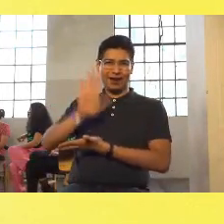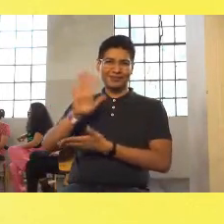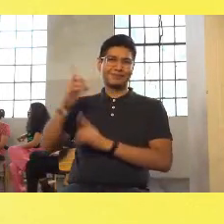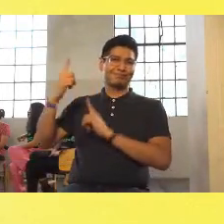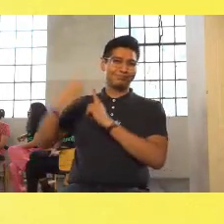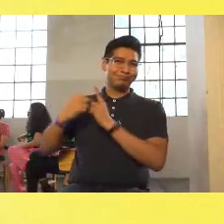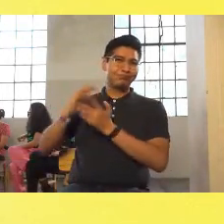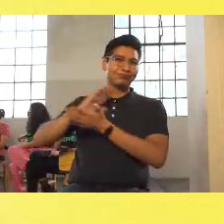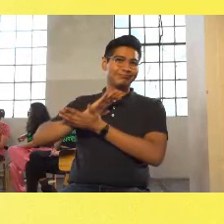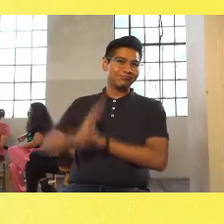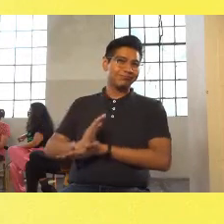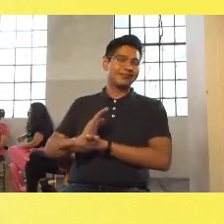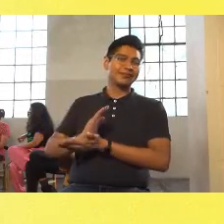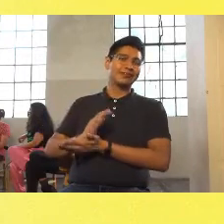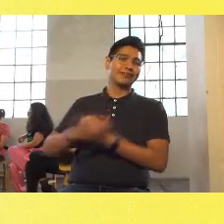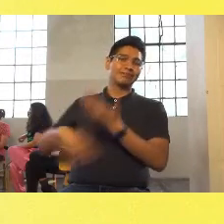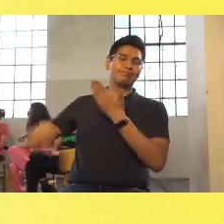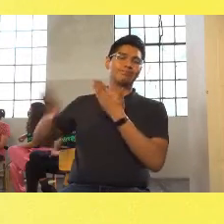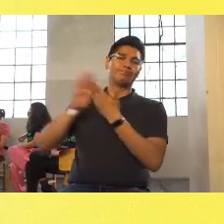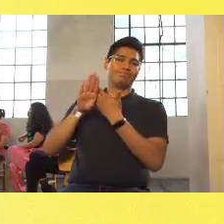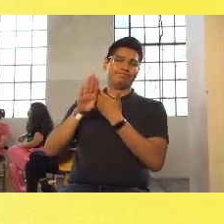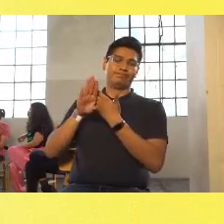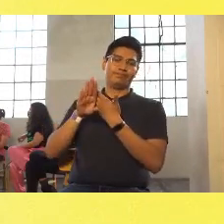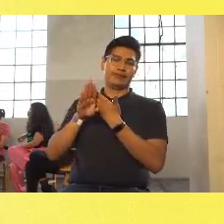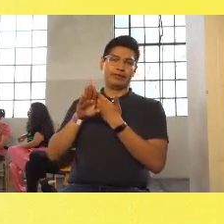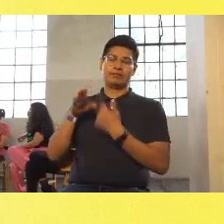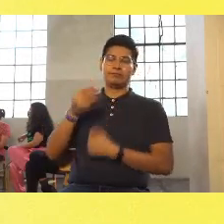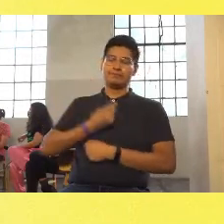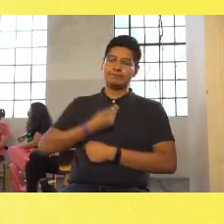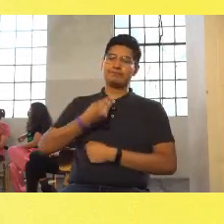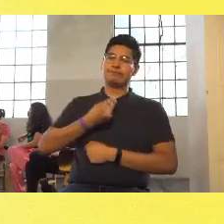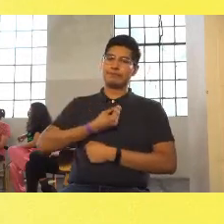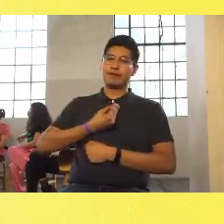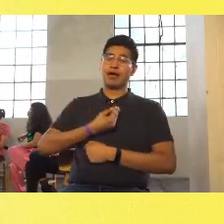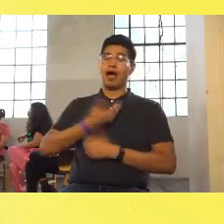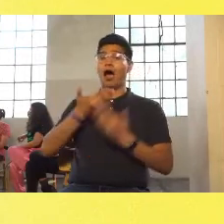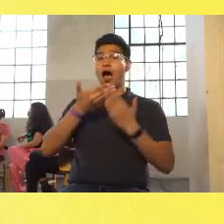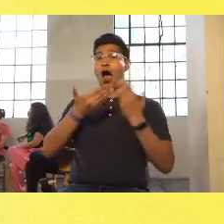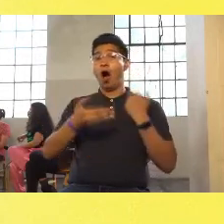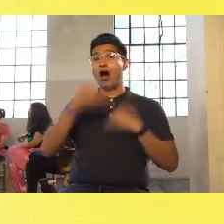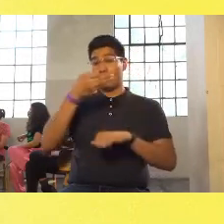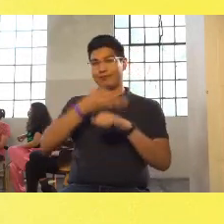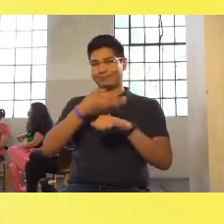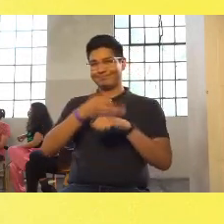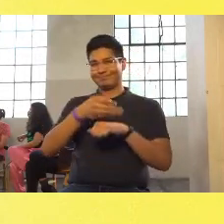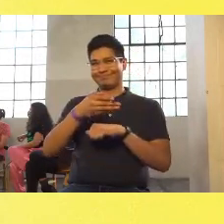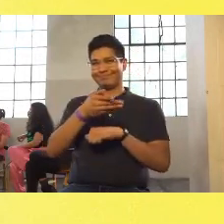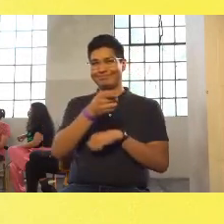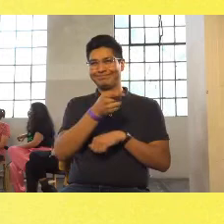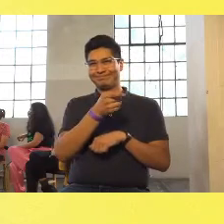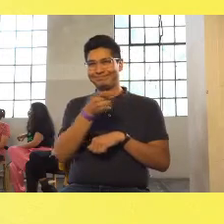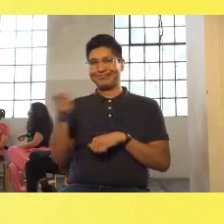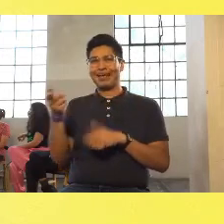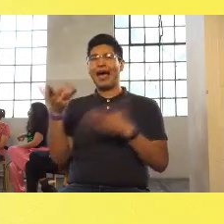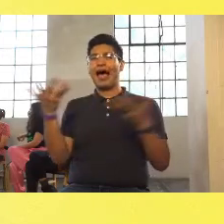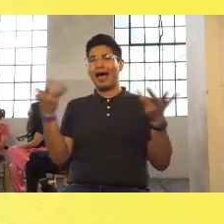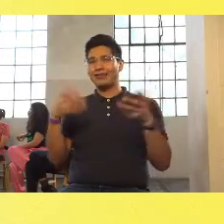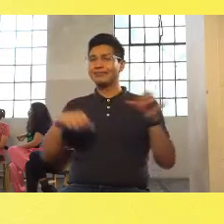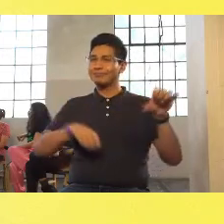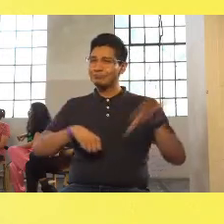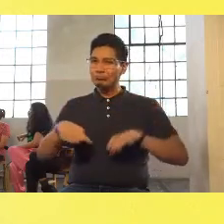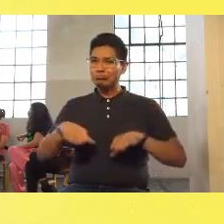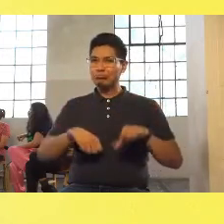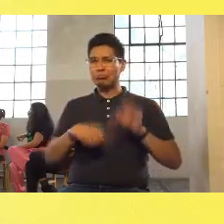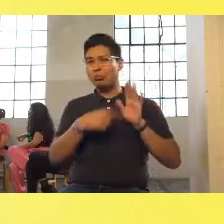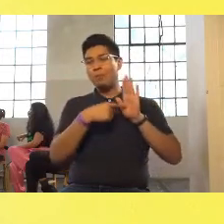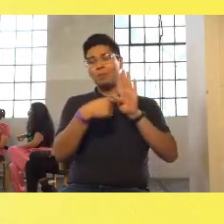una sociedad que nos está rechazando todo el tiempo. Creo que justo este tipo de iniciativas son bien importantes por eso, ¿no? Porque muestran las costuras, muestran toda la